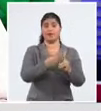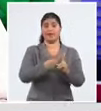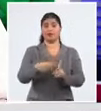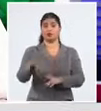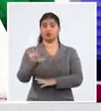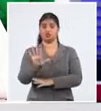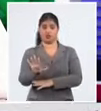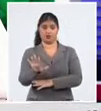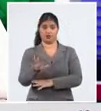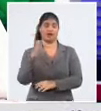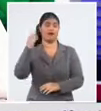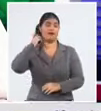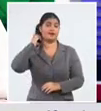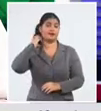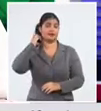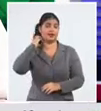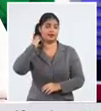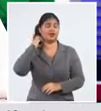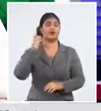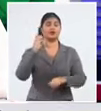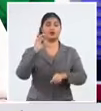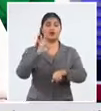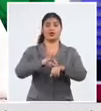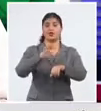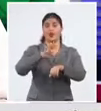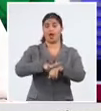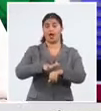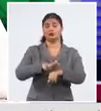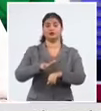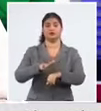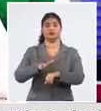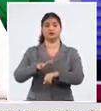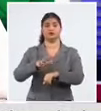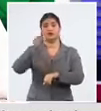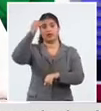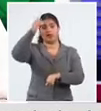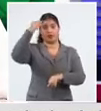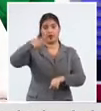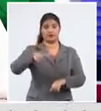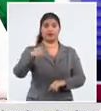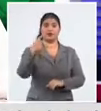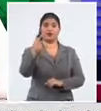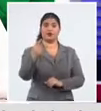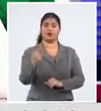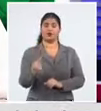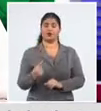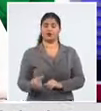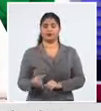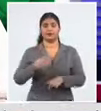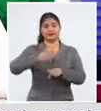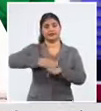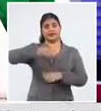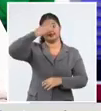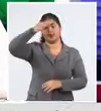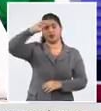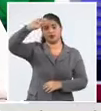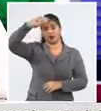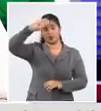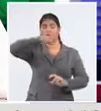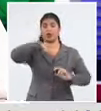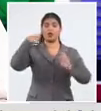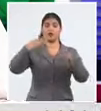De Manzanillo, Río Cauto y Jiguaní, un fallecido de cada uno de ellos. En Santiago de Cuba fallecen 8